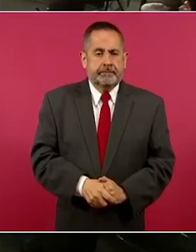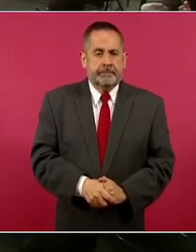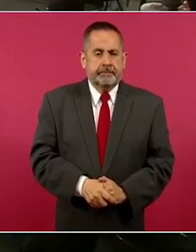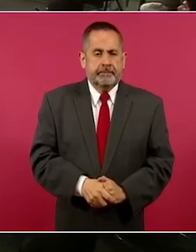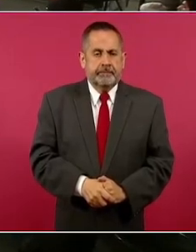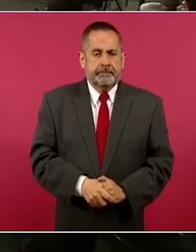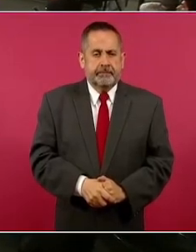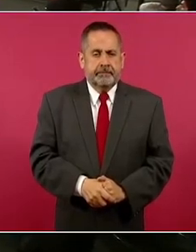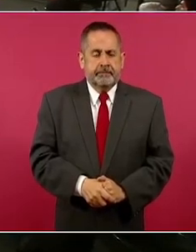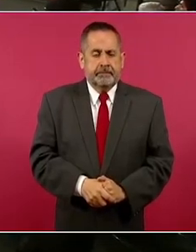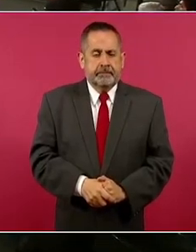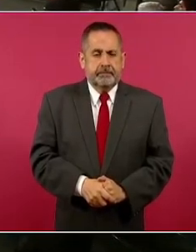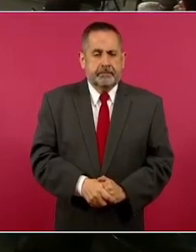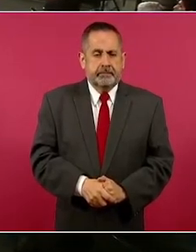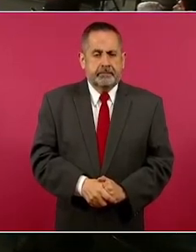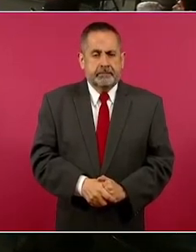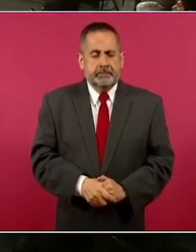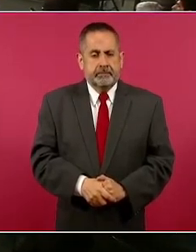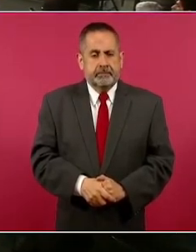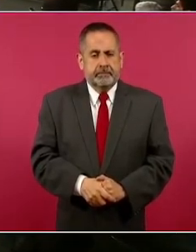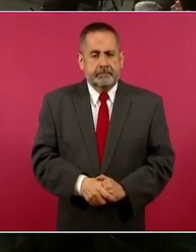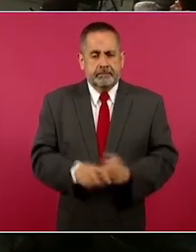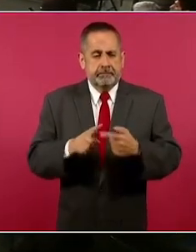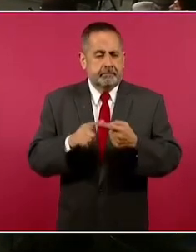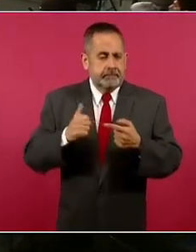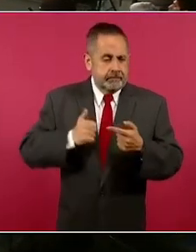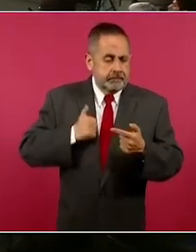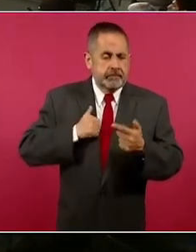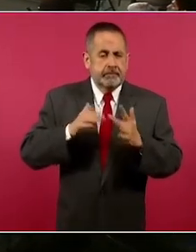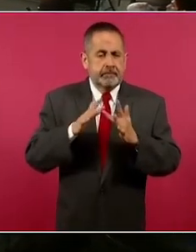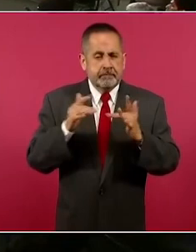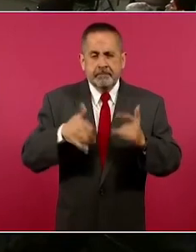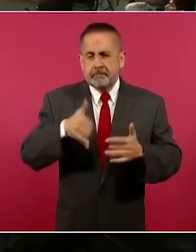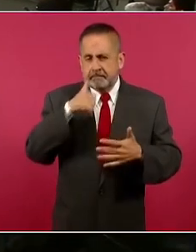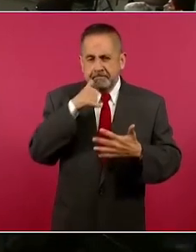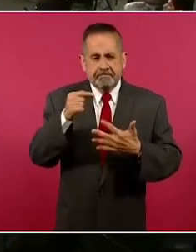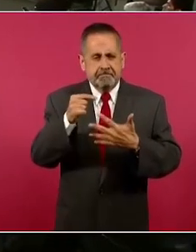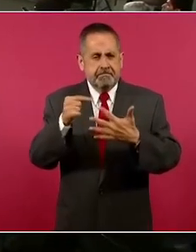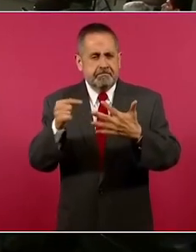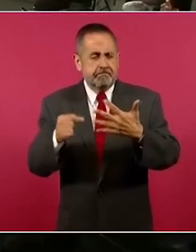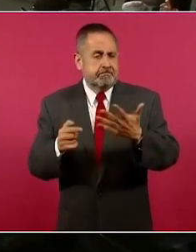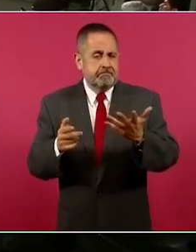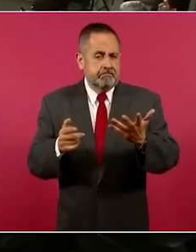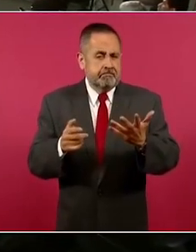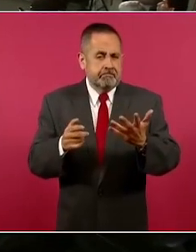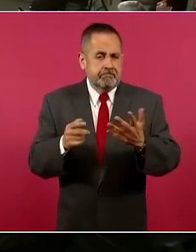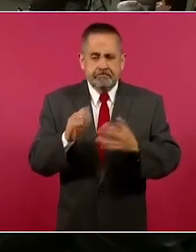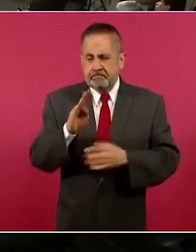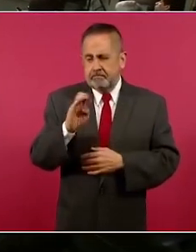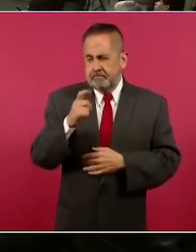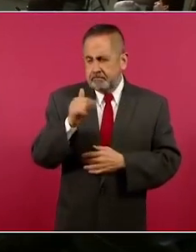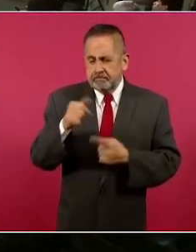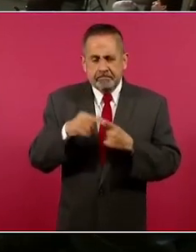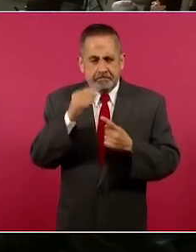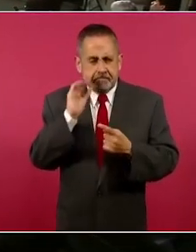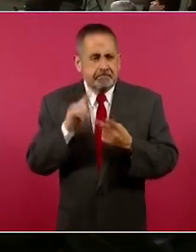Pero arriba de Canadá, de Japón, de Francia, de Italia, de Bélgica, de